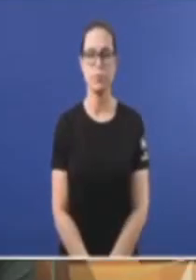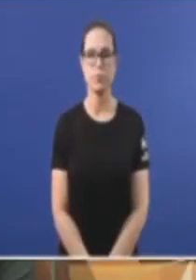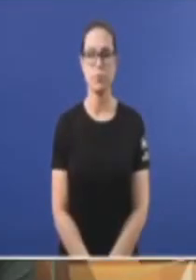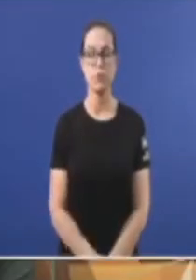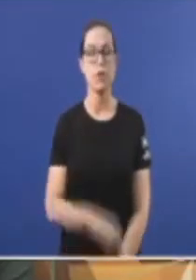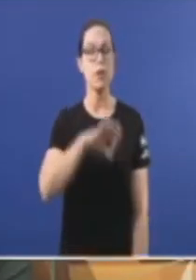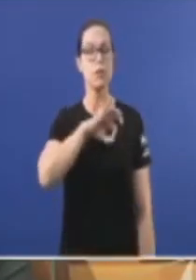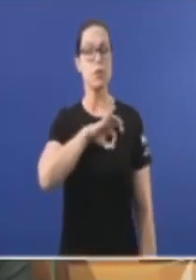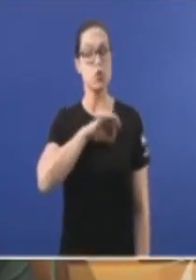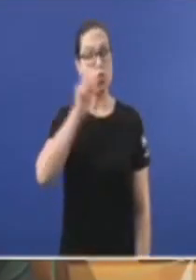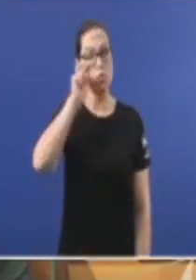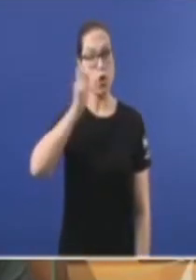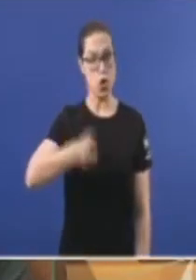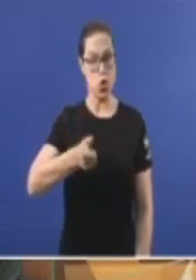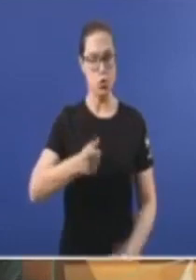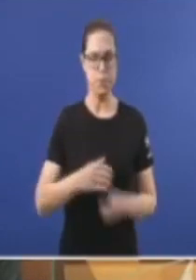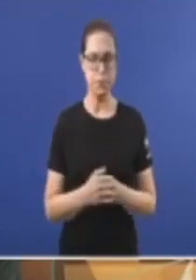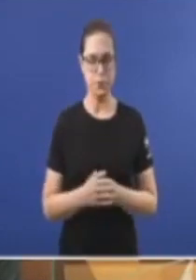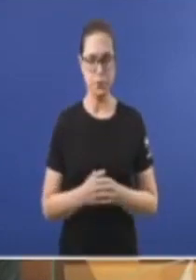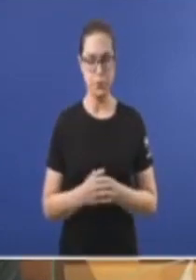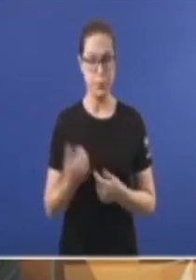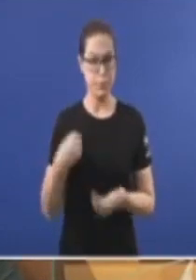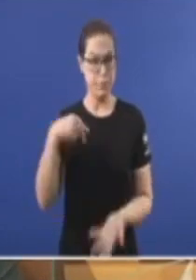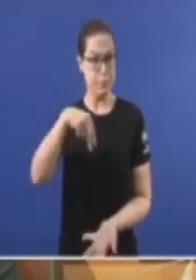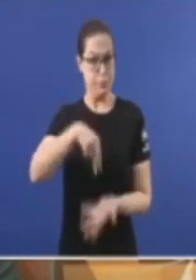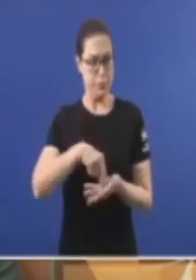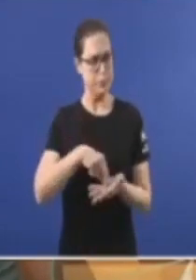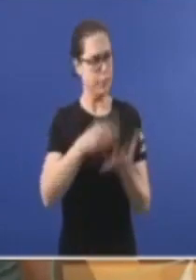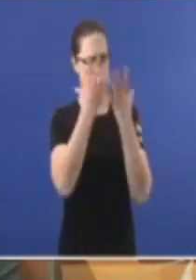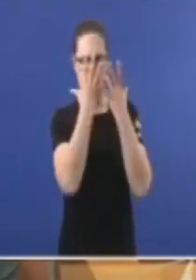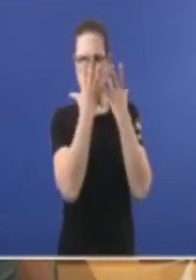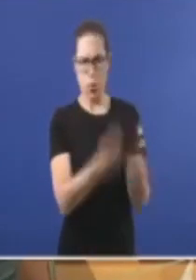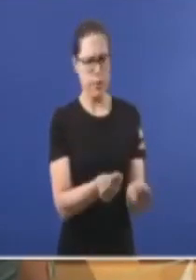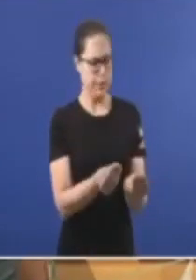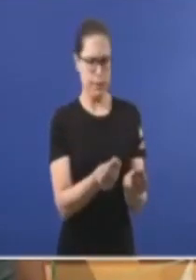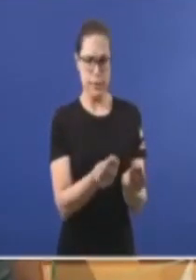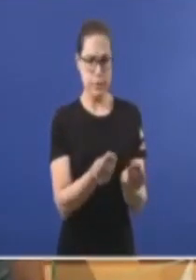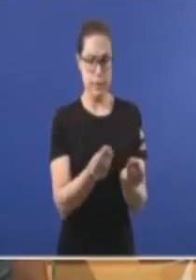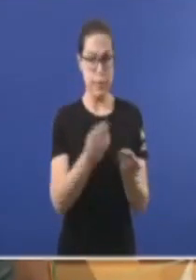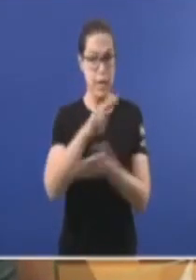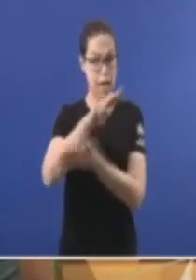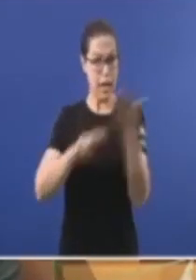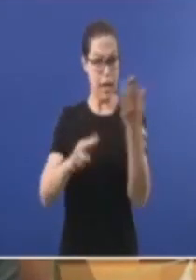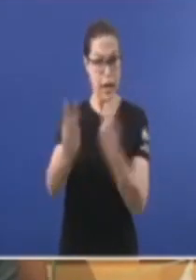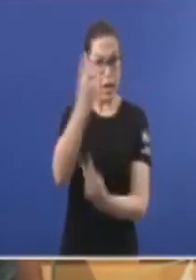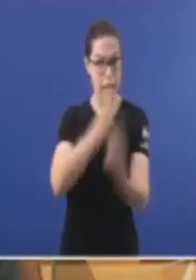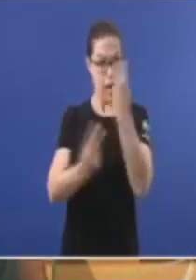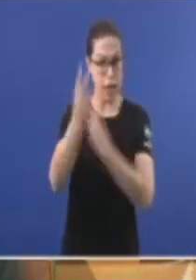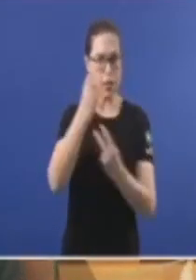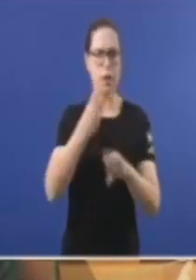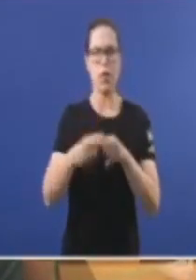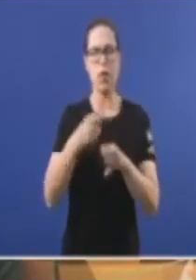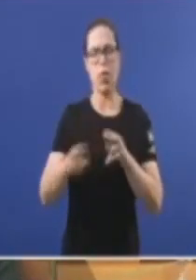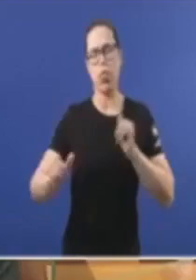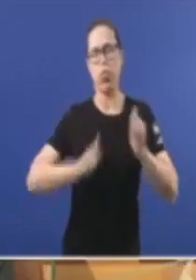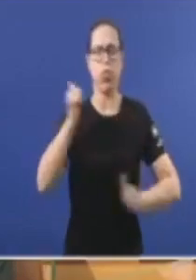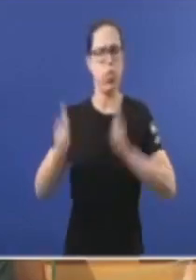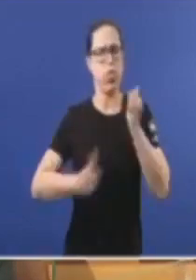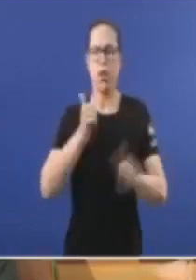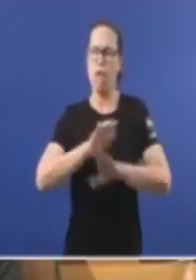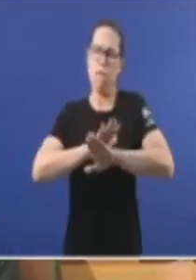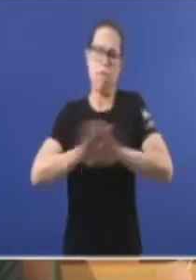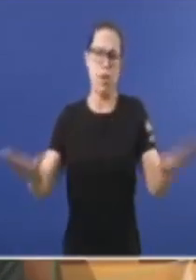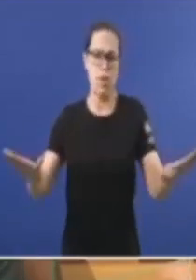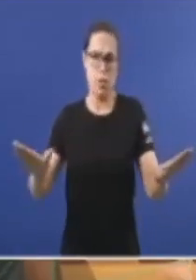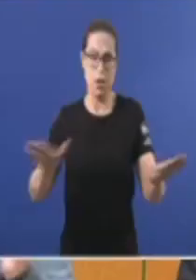Señor Feijóo, creo que non entendeu vostede nada e, desde logo, este país necesita algo máis que politiqueo de pouca monta e que empecemos a poñer sobre a